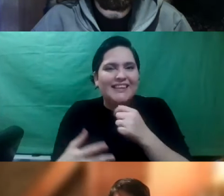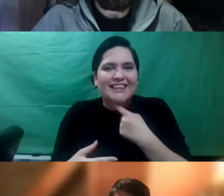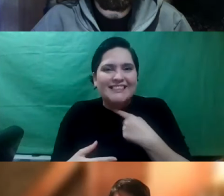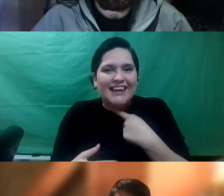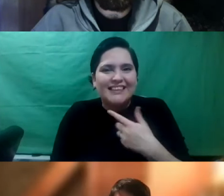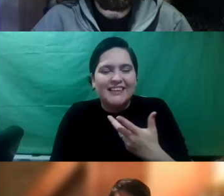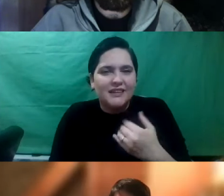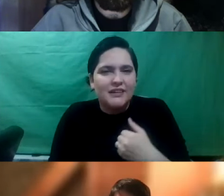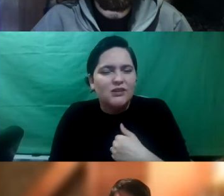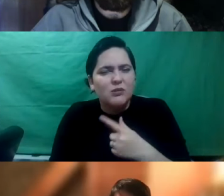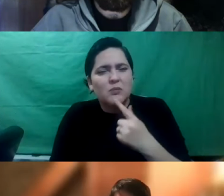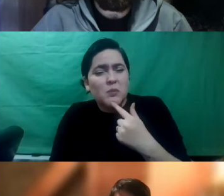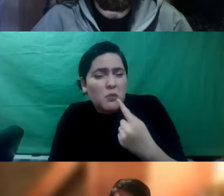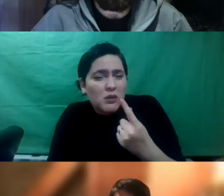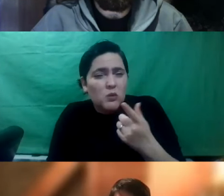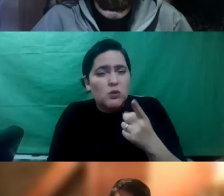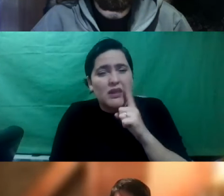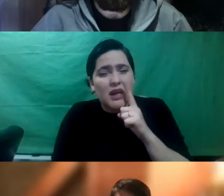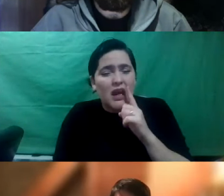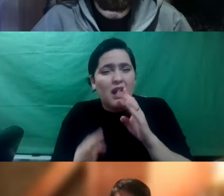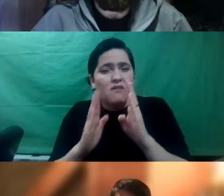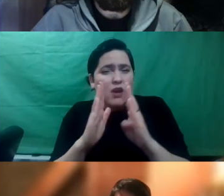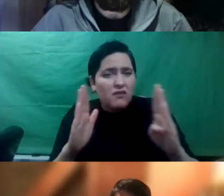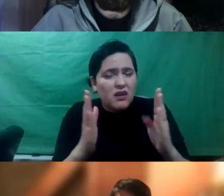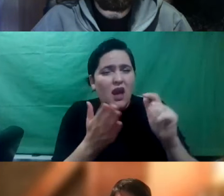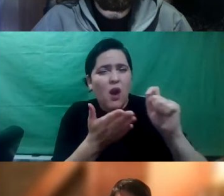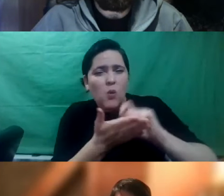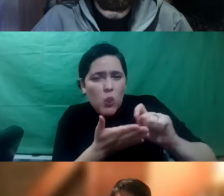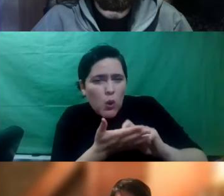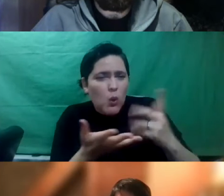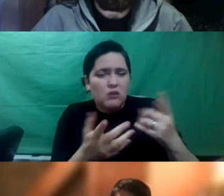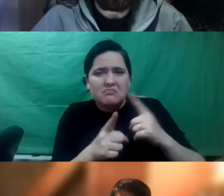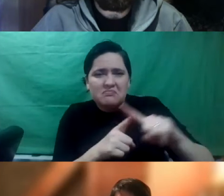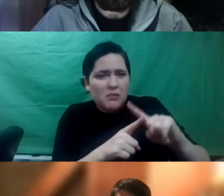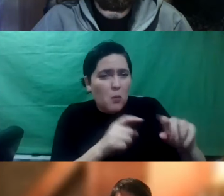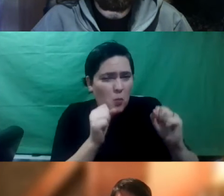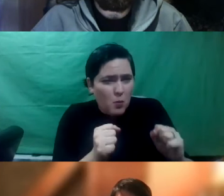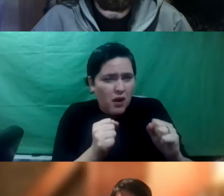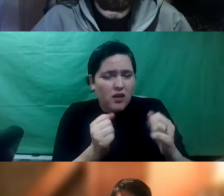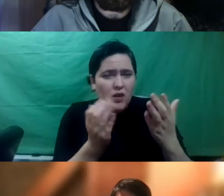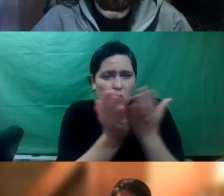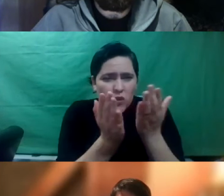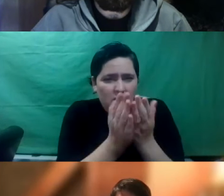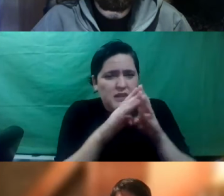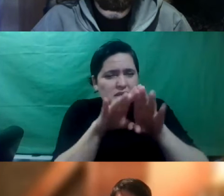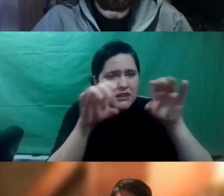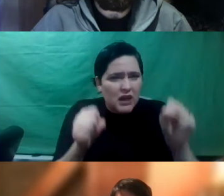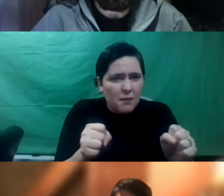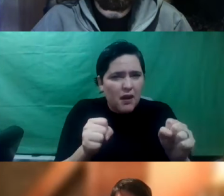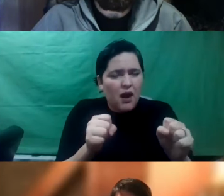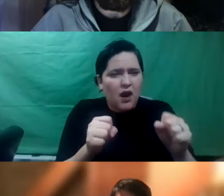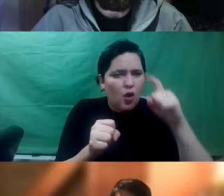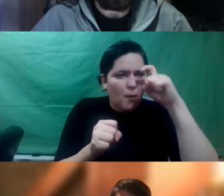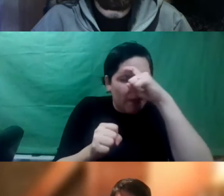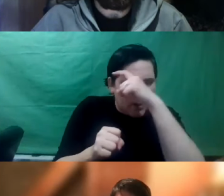si tendría como algunas fuentes o bibliografías, autores como para meterme más en el tema como sistemas complejos o teoría de la información,